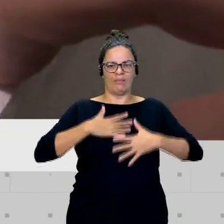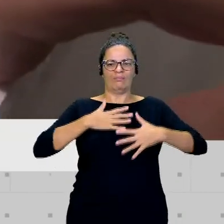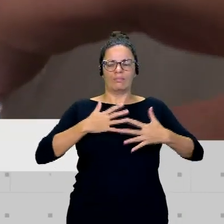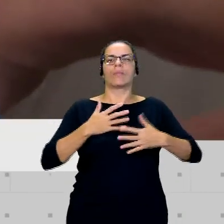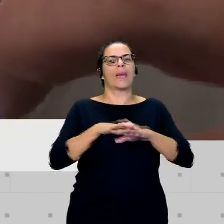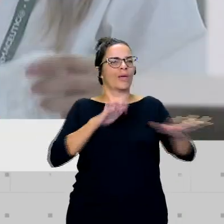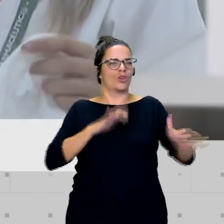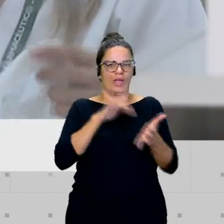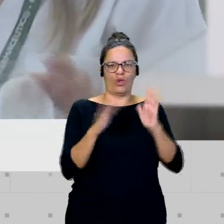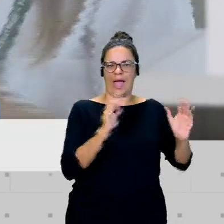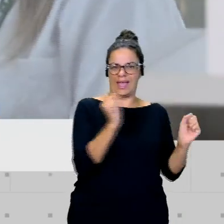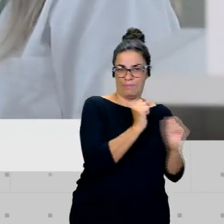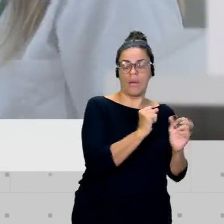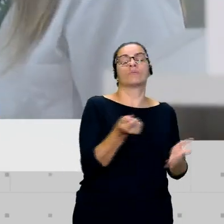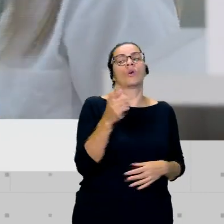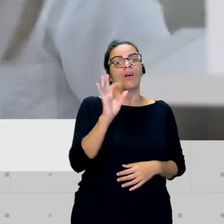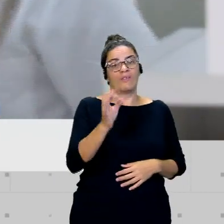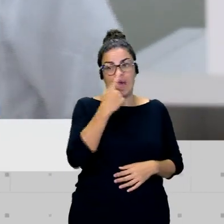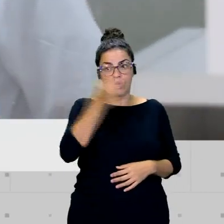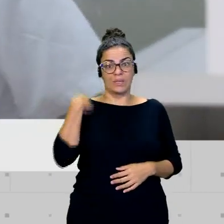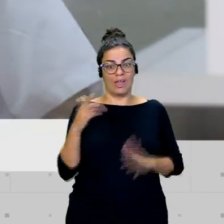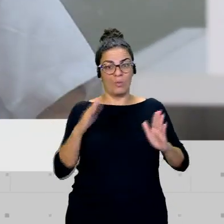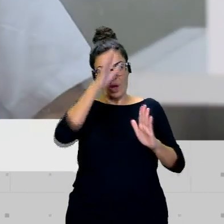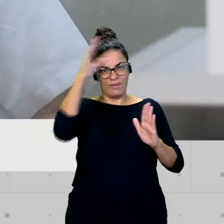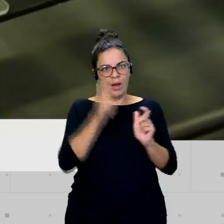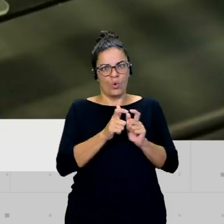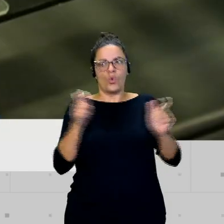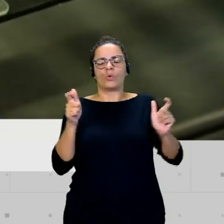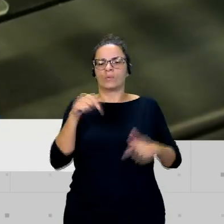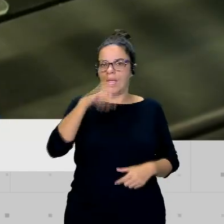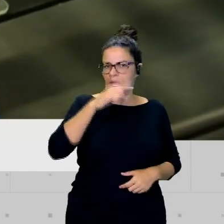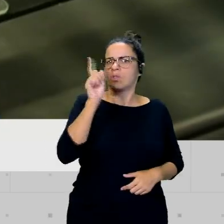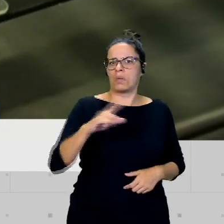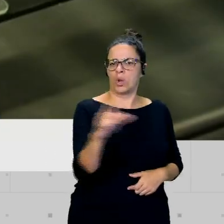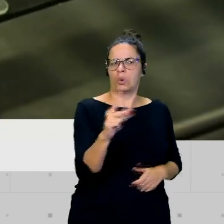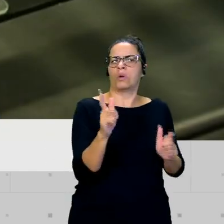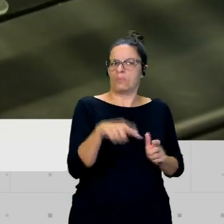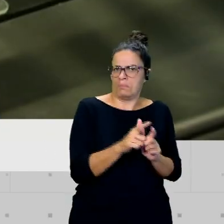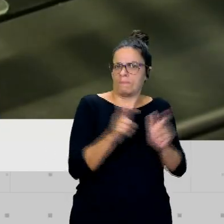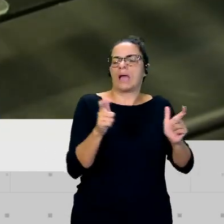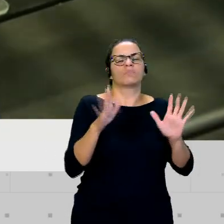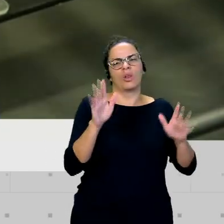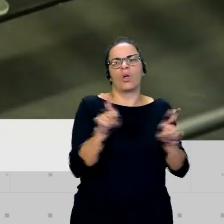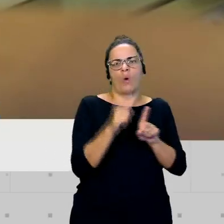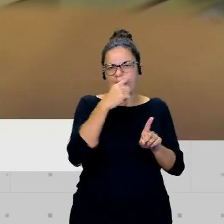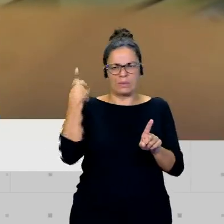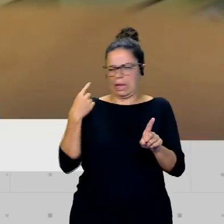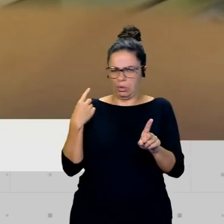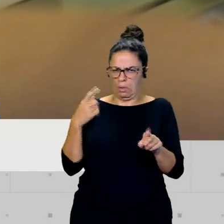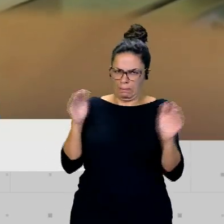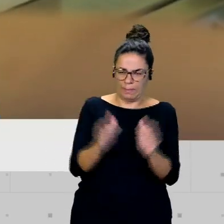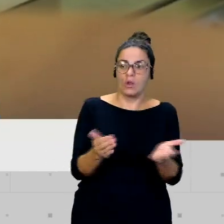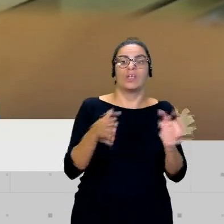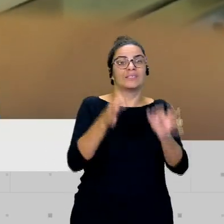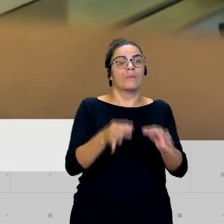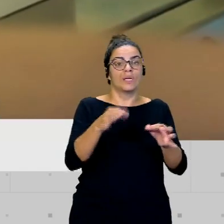verdad que el año pasado tuvimos un pico en verano y este año tenemos este ascenso en julio, pero que no llega a alcanzar los niveles del año pasado, y siempre son por variantes